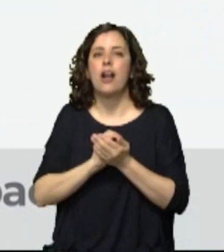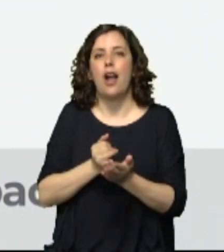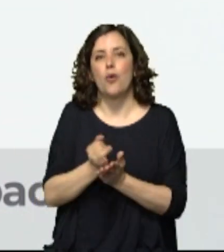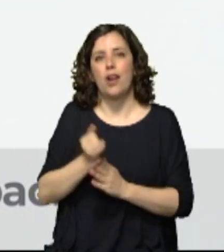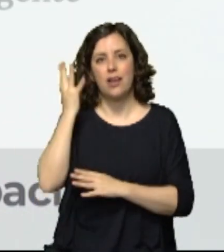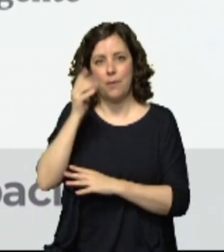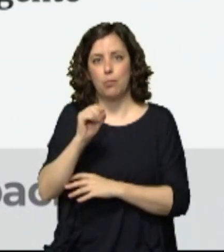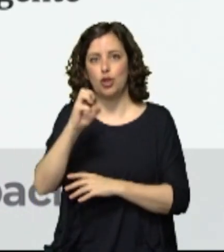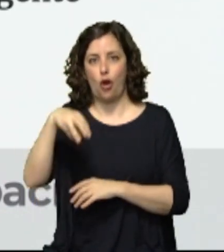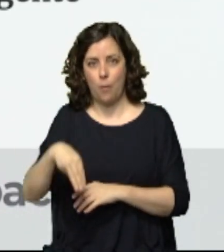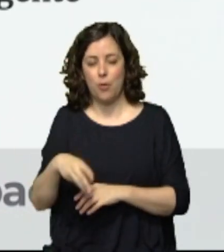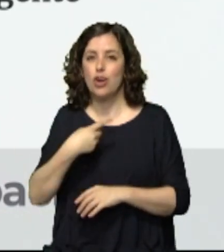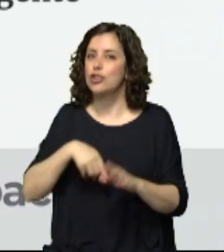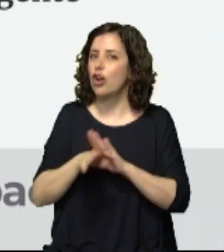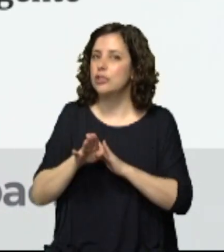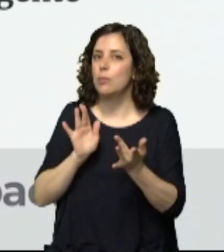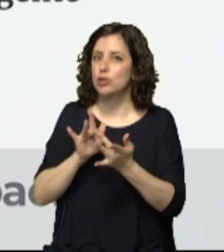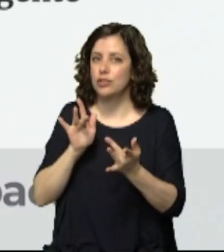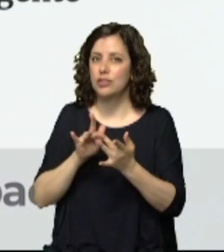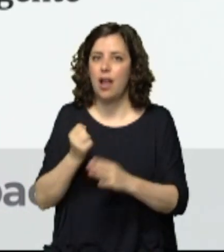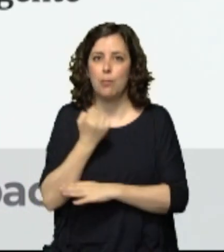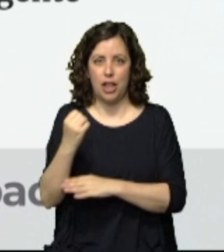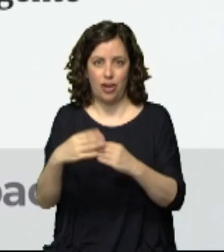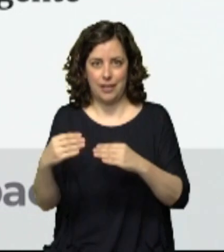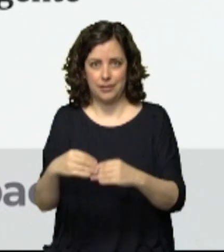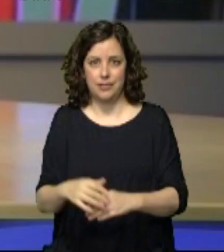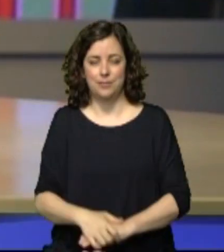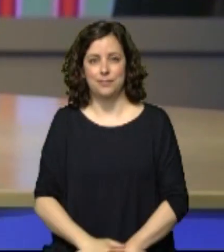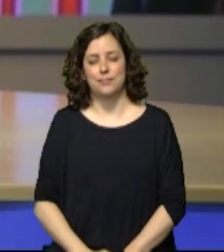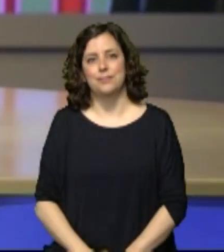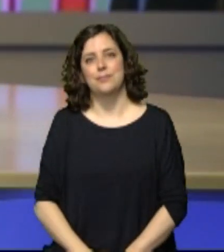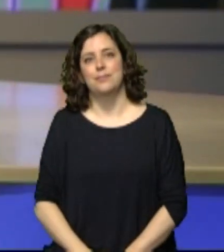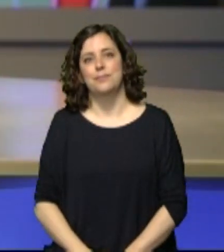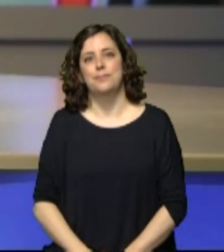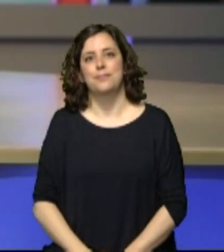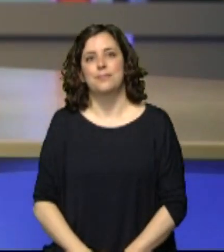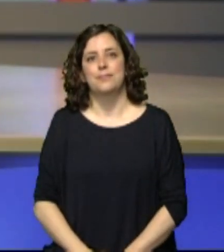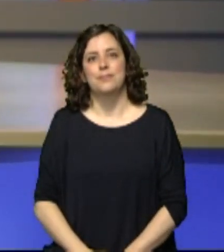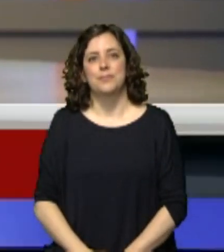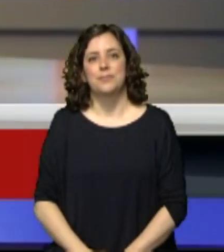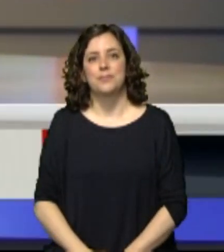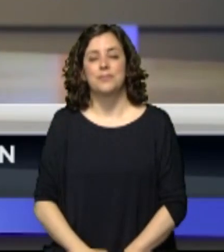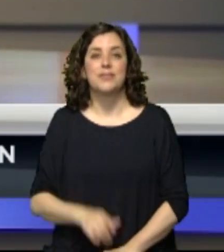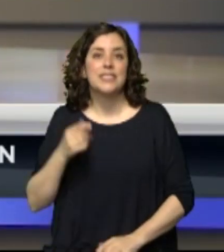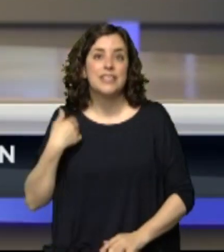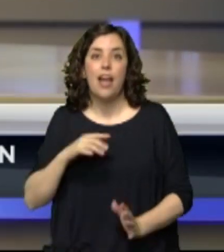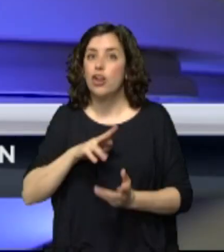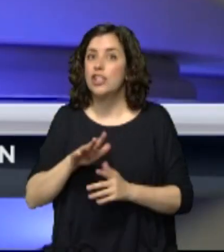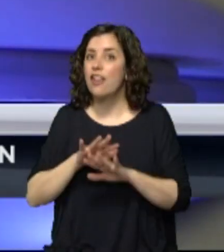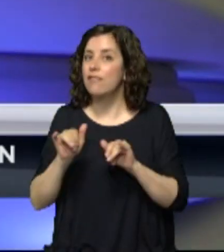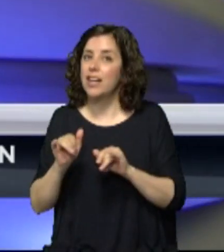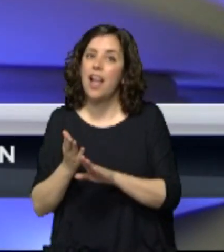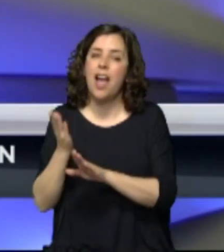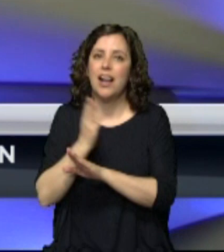cajaruraldenavarra.com. Seguimos cerca apoyando a nuestra gente. Y antes de terminar este informativo, una buena noticia. Ya ha